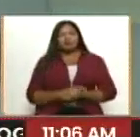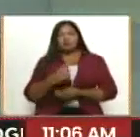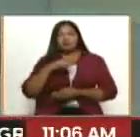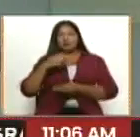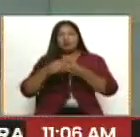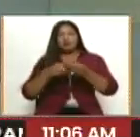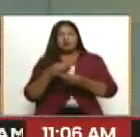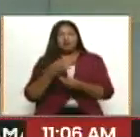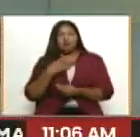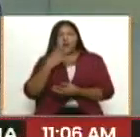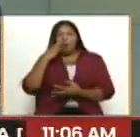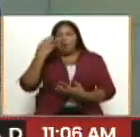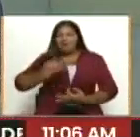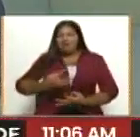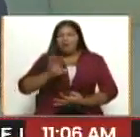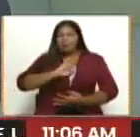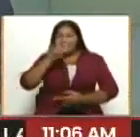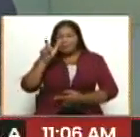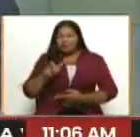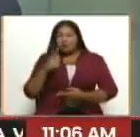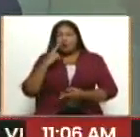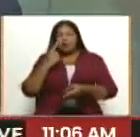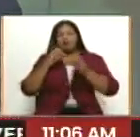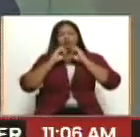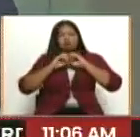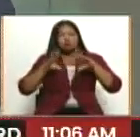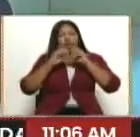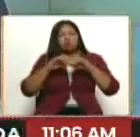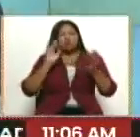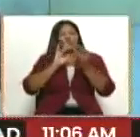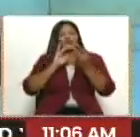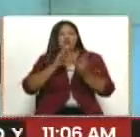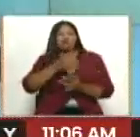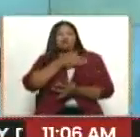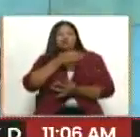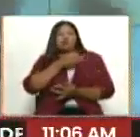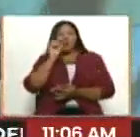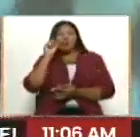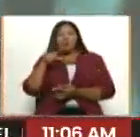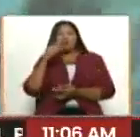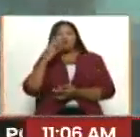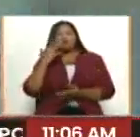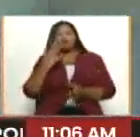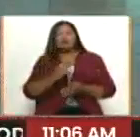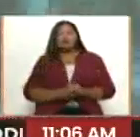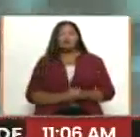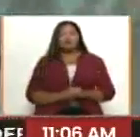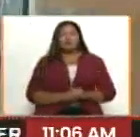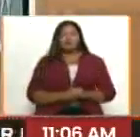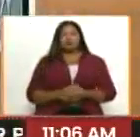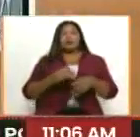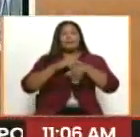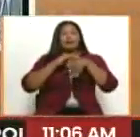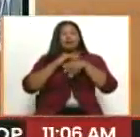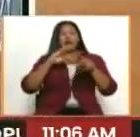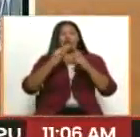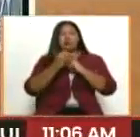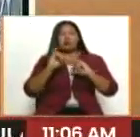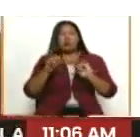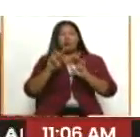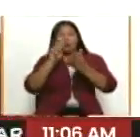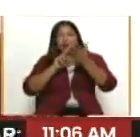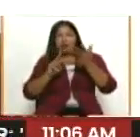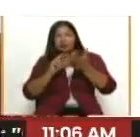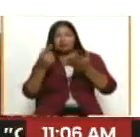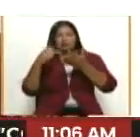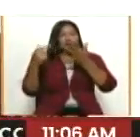muy original. Hay muchos mensajes que se han expresado a través de la red social Twitter. Por allí hay uno, por ejemplo, del ministro de la Cultura, que ya pronto vamos a leer, así